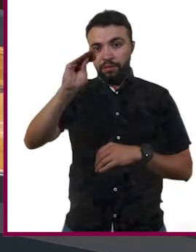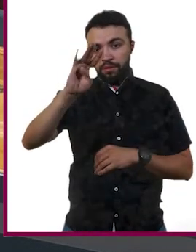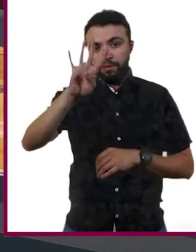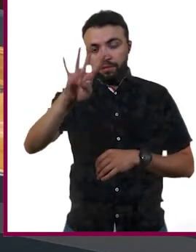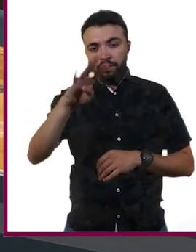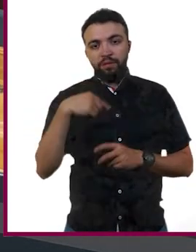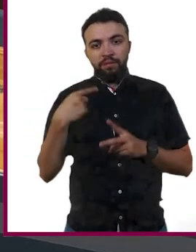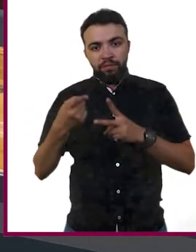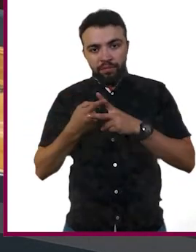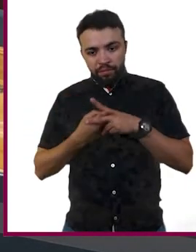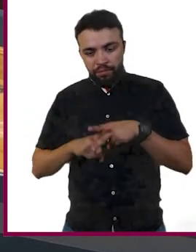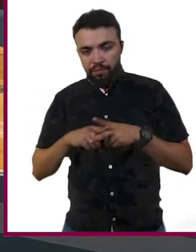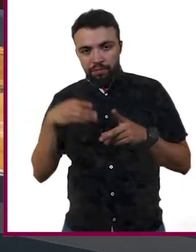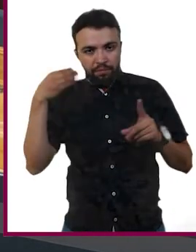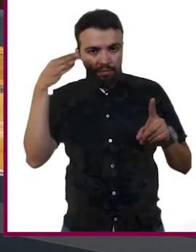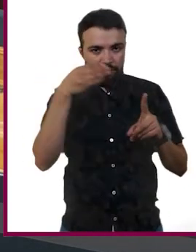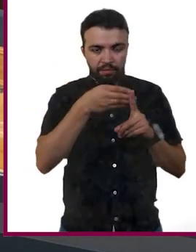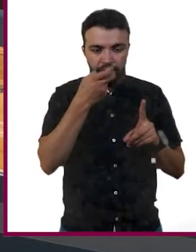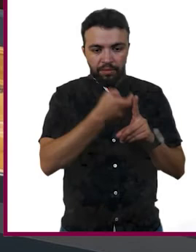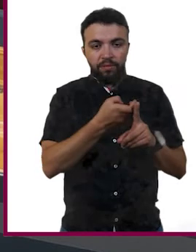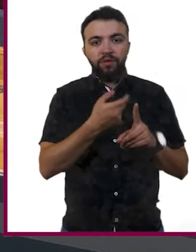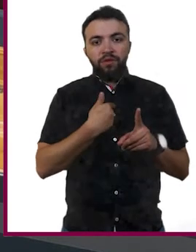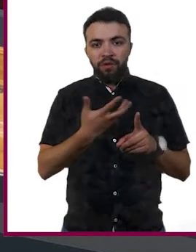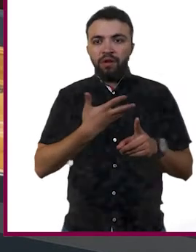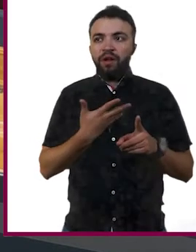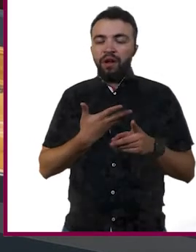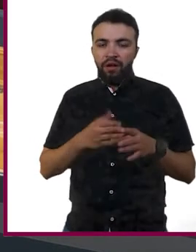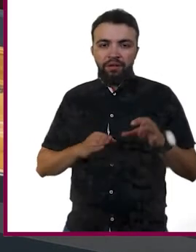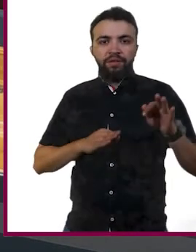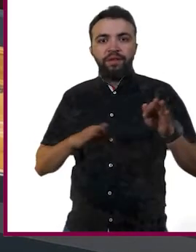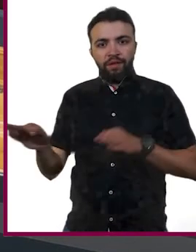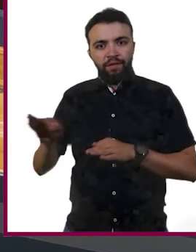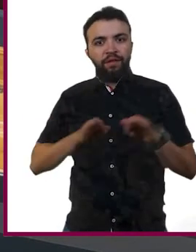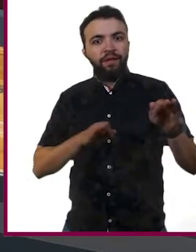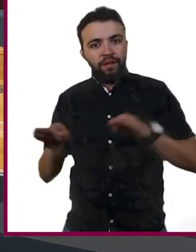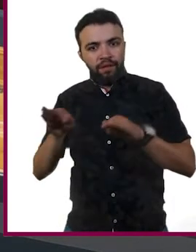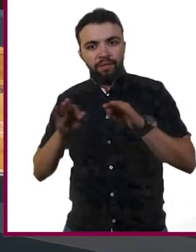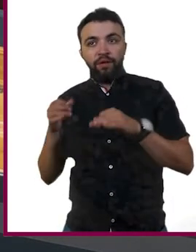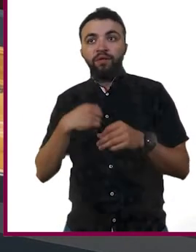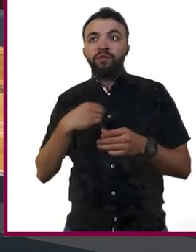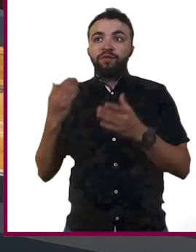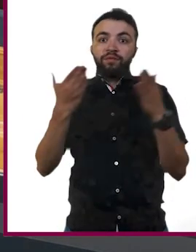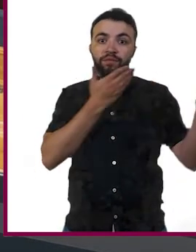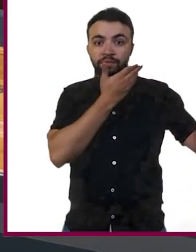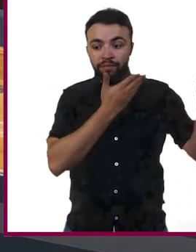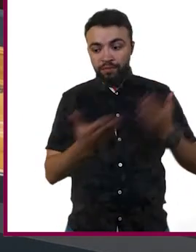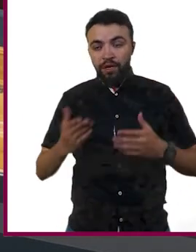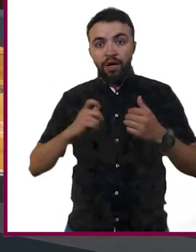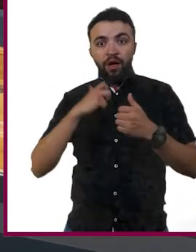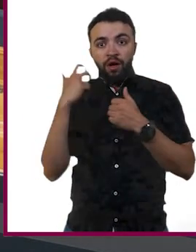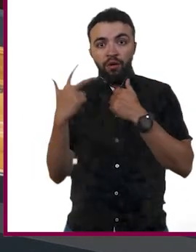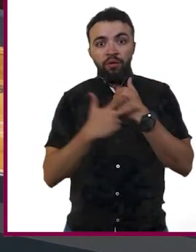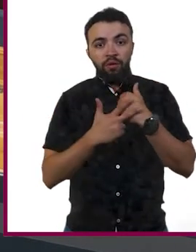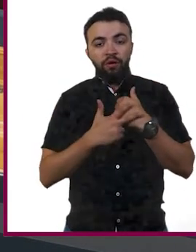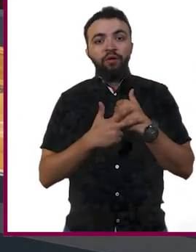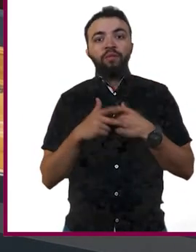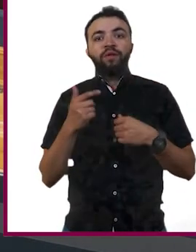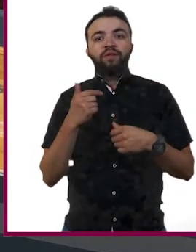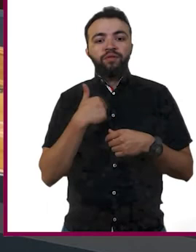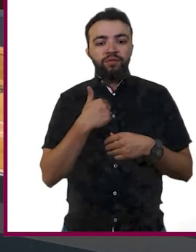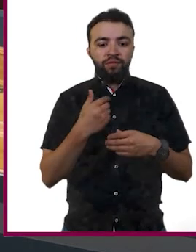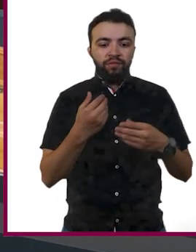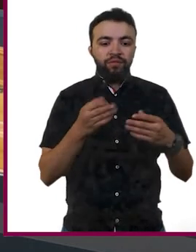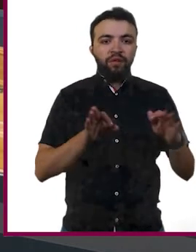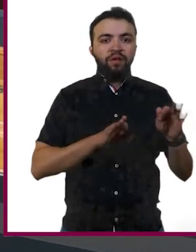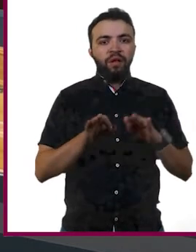esto, pues he tenido trabajo realmente, ¿no? Desde que llegué de Europa he tenido trabajo, a